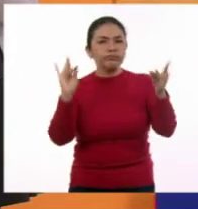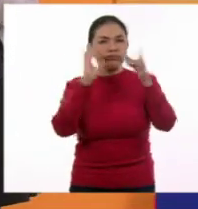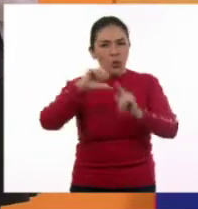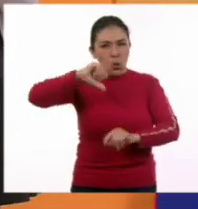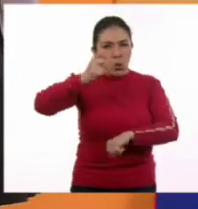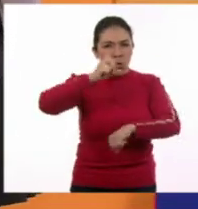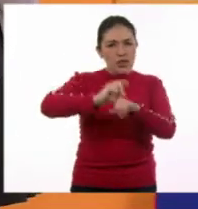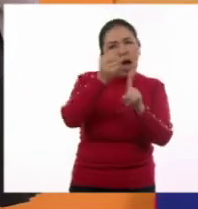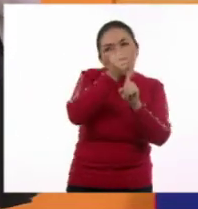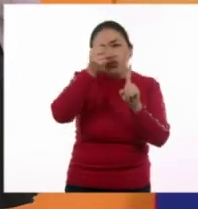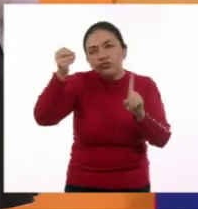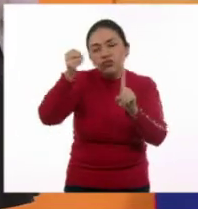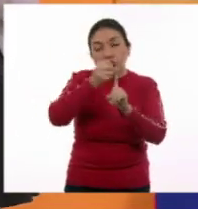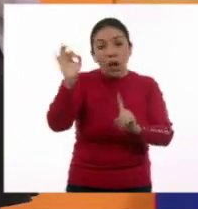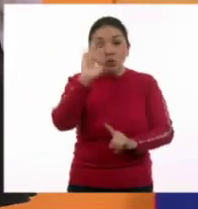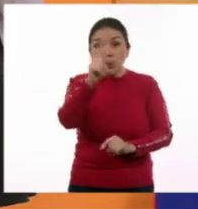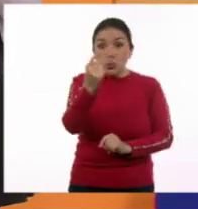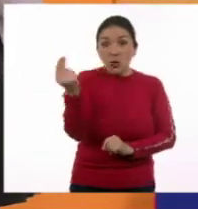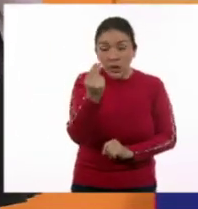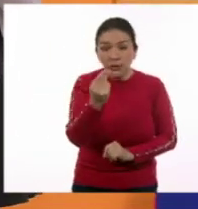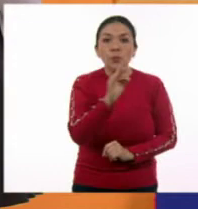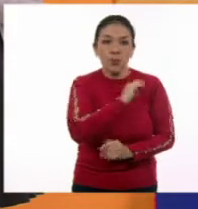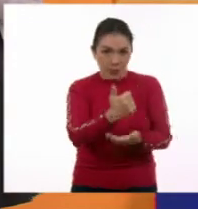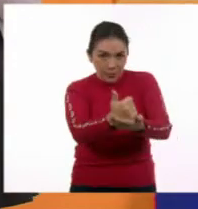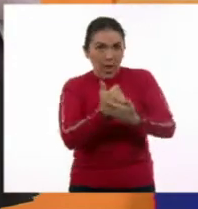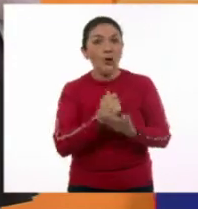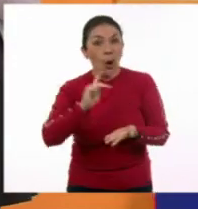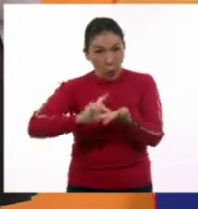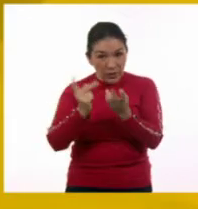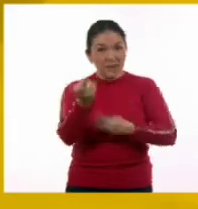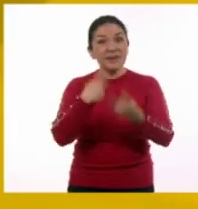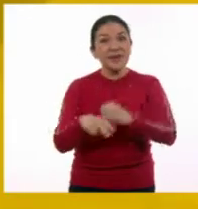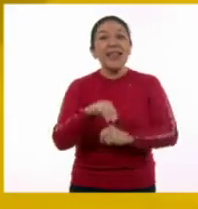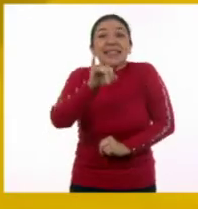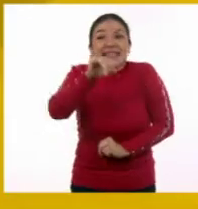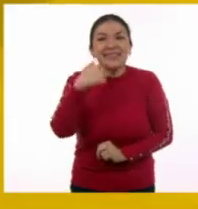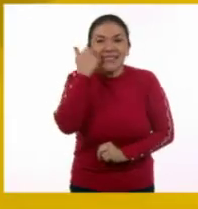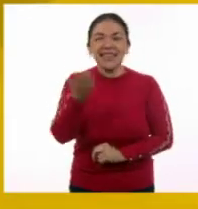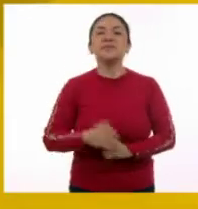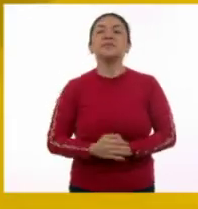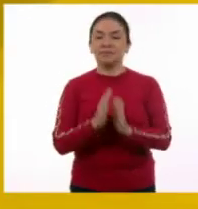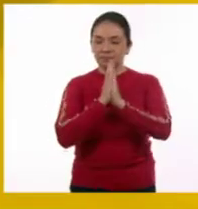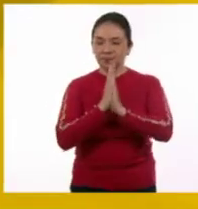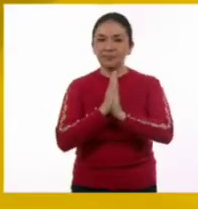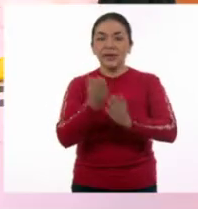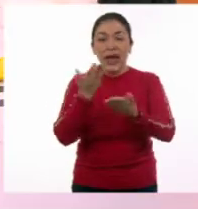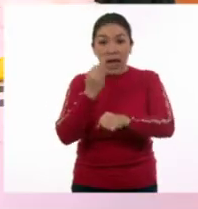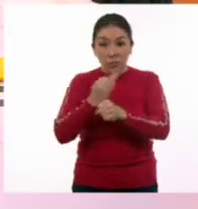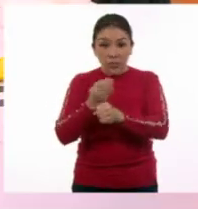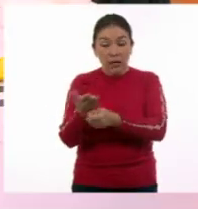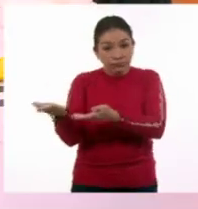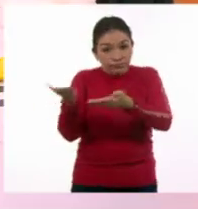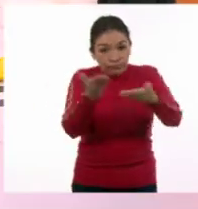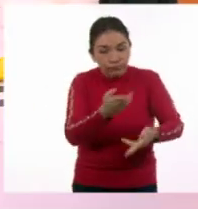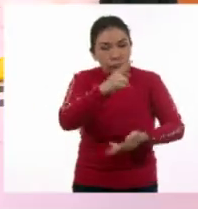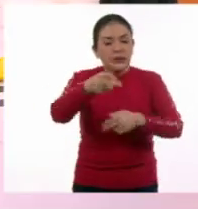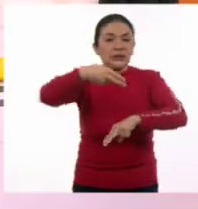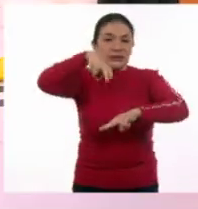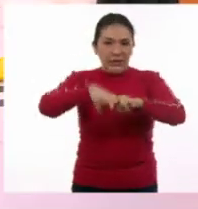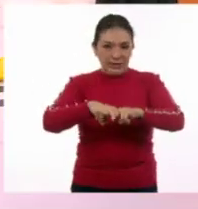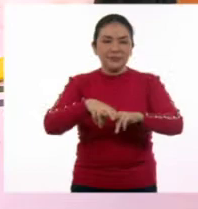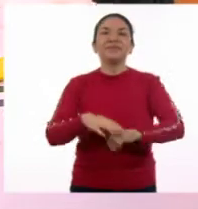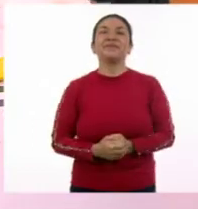y cuando sea necesario nos ayudas y vienes de nuevo perfectísima muy bien entonces puedes pasar a tu lugar